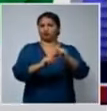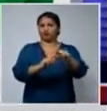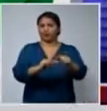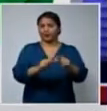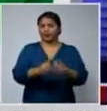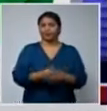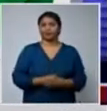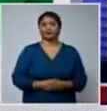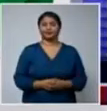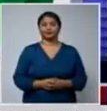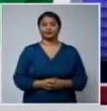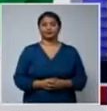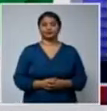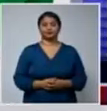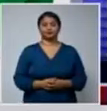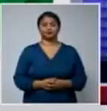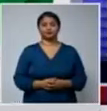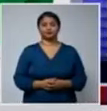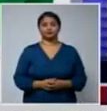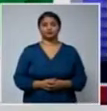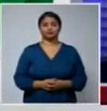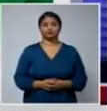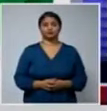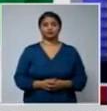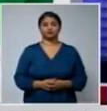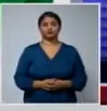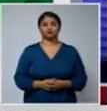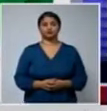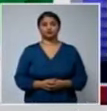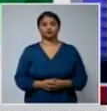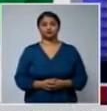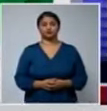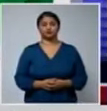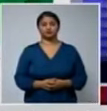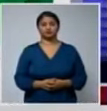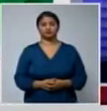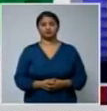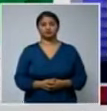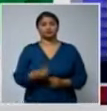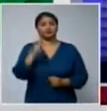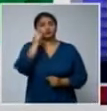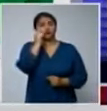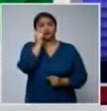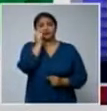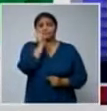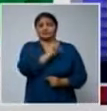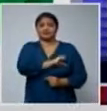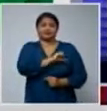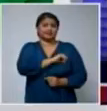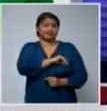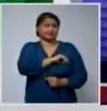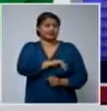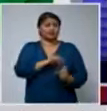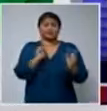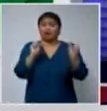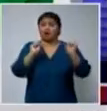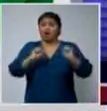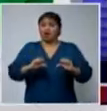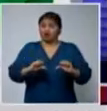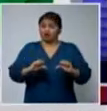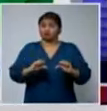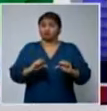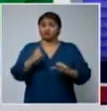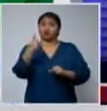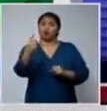Ahí tuvo una evolución un tanto compleja, permaneció ingresado 6 días, de ellos en